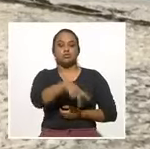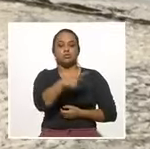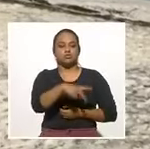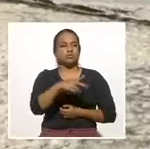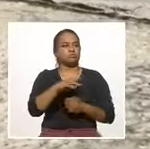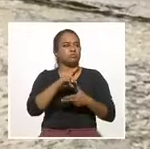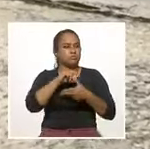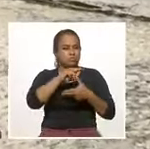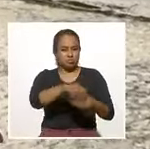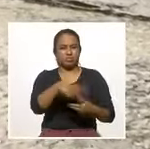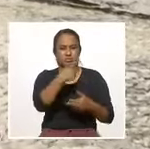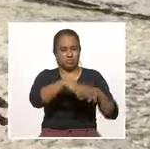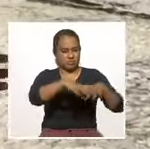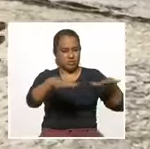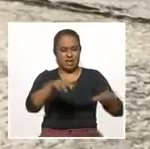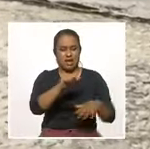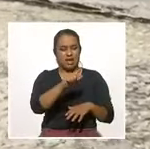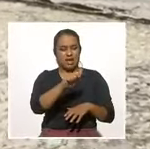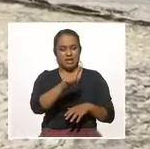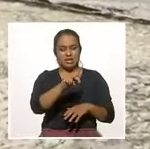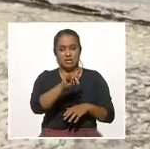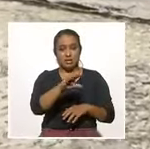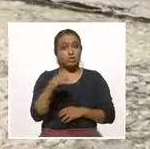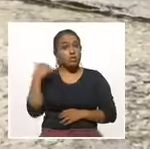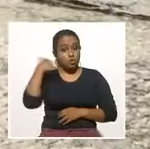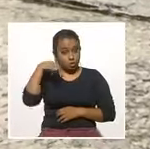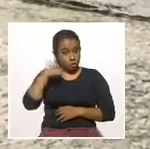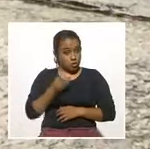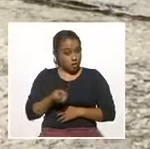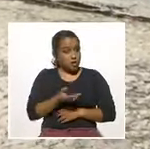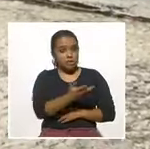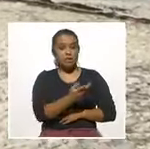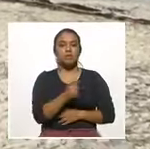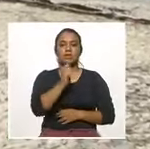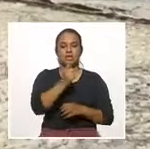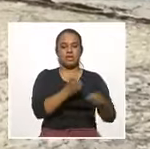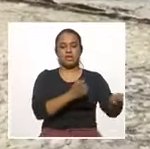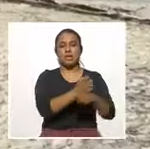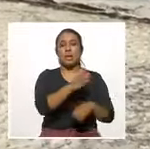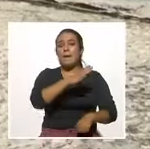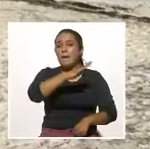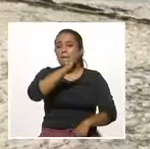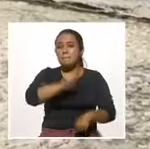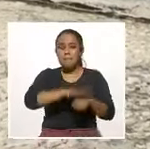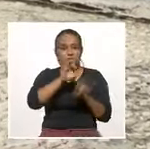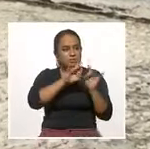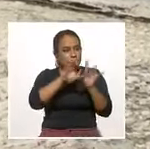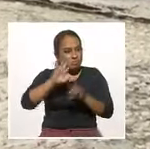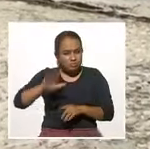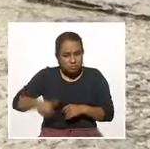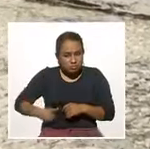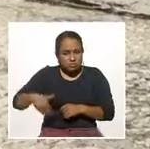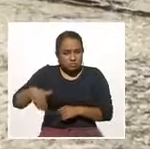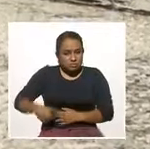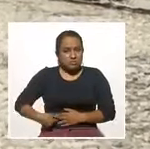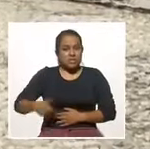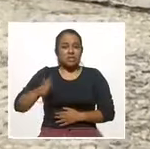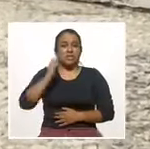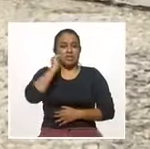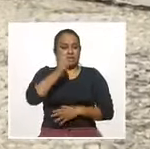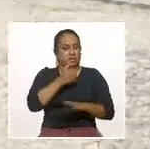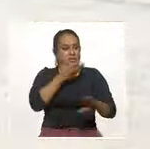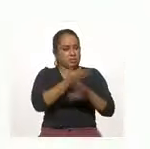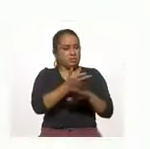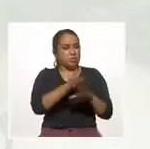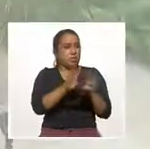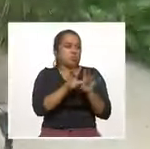huracanes que se originan en el Océano Atlántico, Yucatán es considerado como uno de los estados con mayor incidencia a la manifestación de amenazas